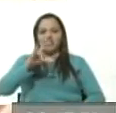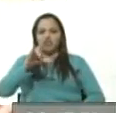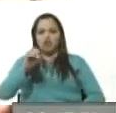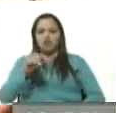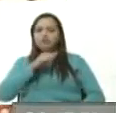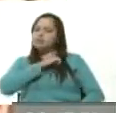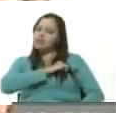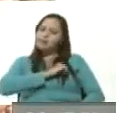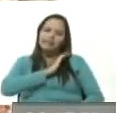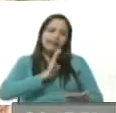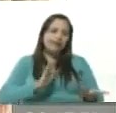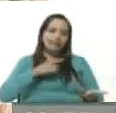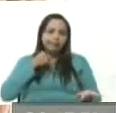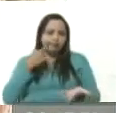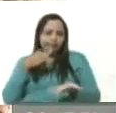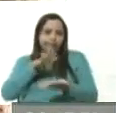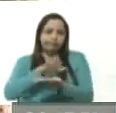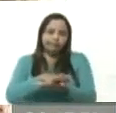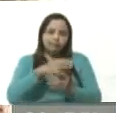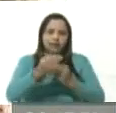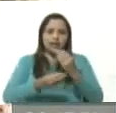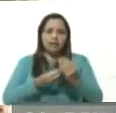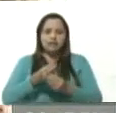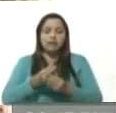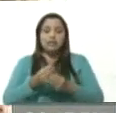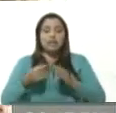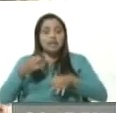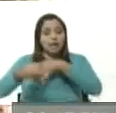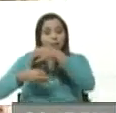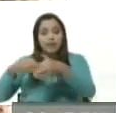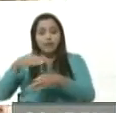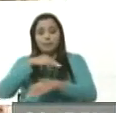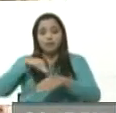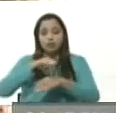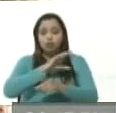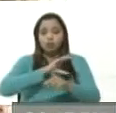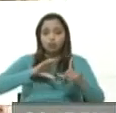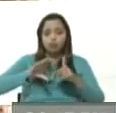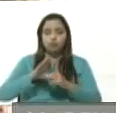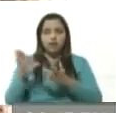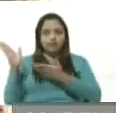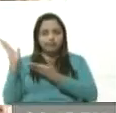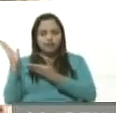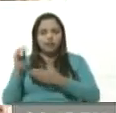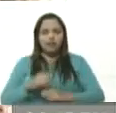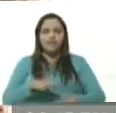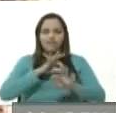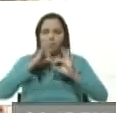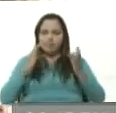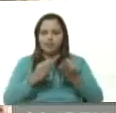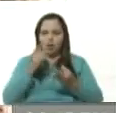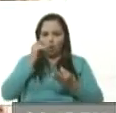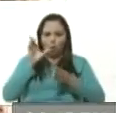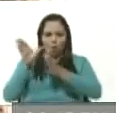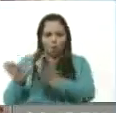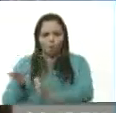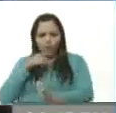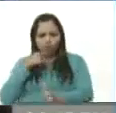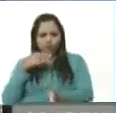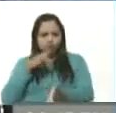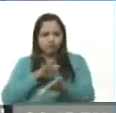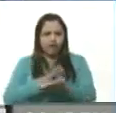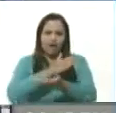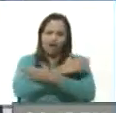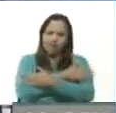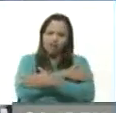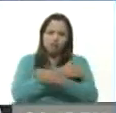que publica allí el ministro del Poder Popular para la Cultura, a los familiares de Porfirio Torres, nuestro abrazo, nuestra solidaridad. Y